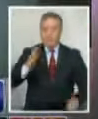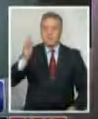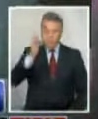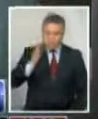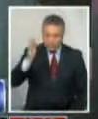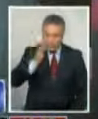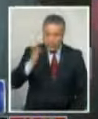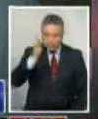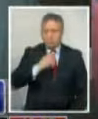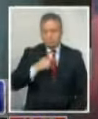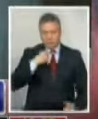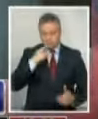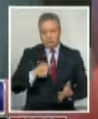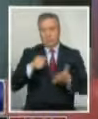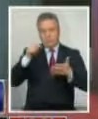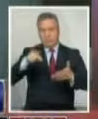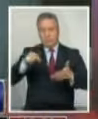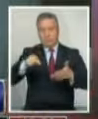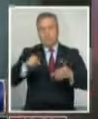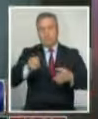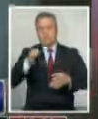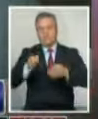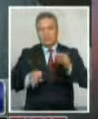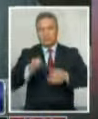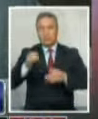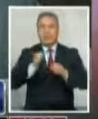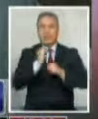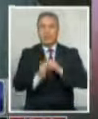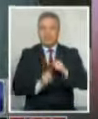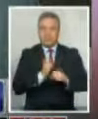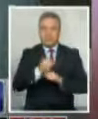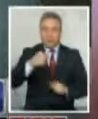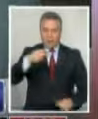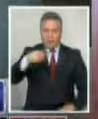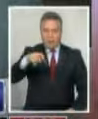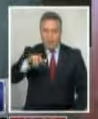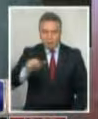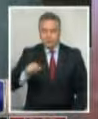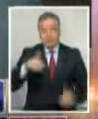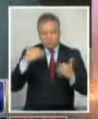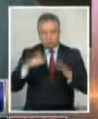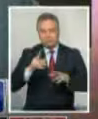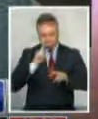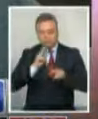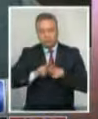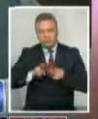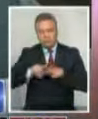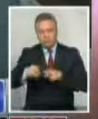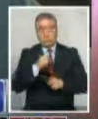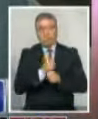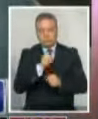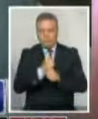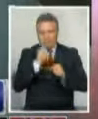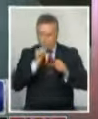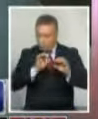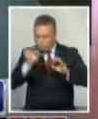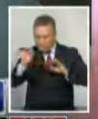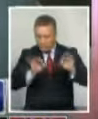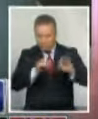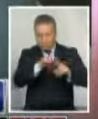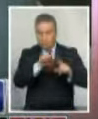tratado de la posa, decisión de la Corte Internacional de La Haya, cuando se realizó también este trabajo de demarcación